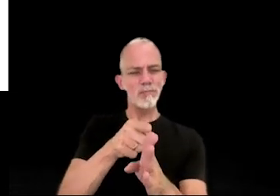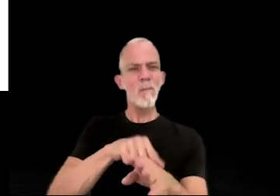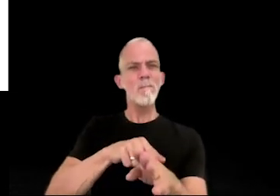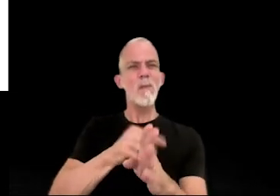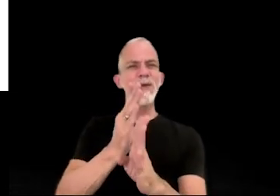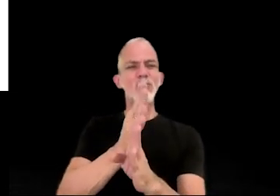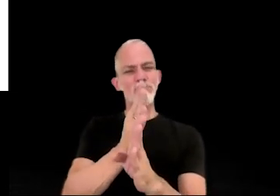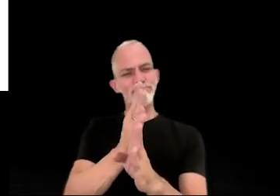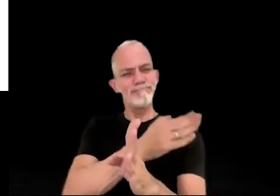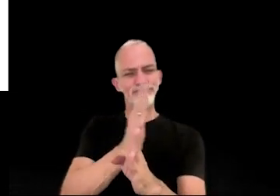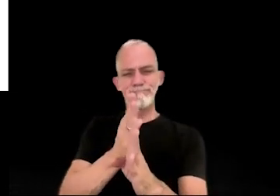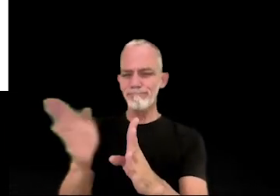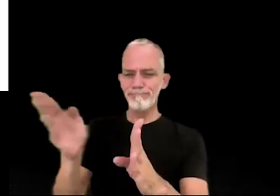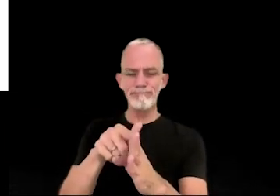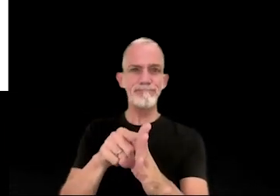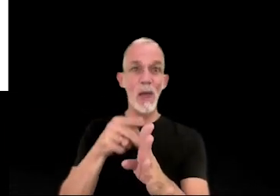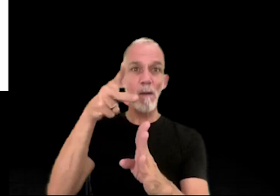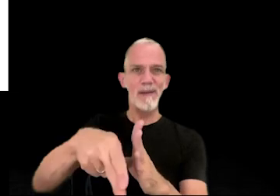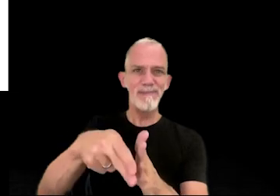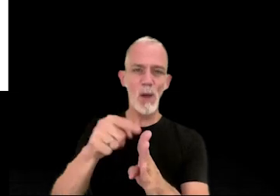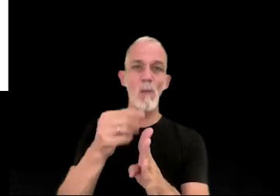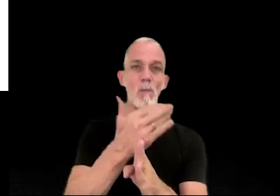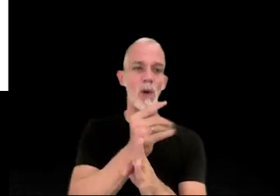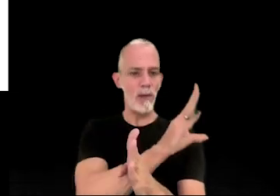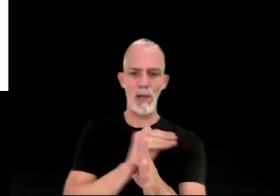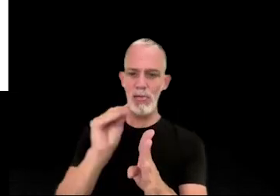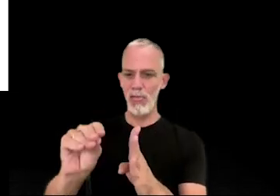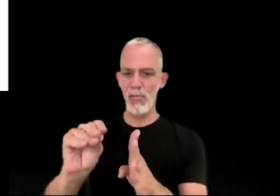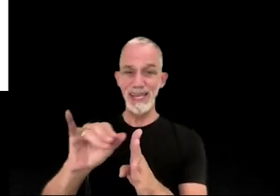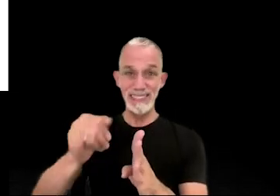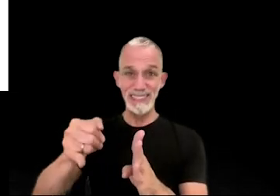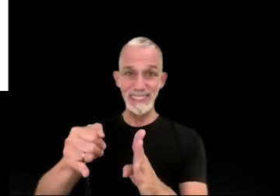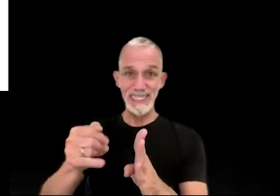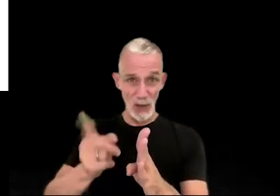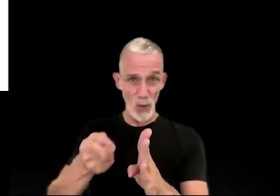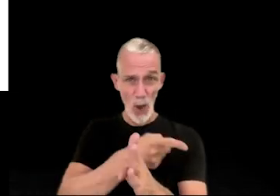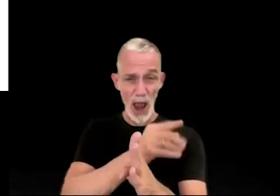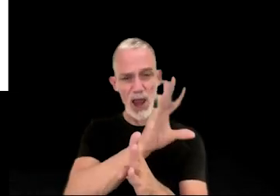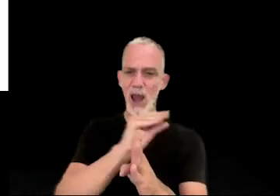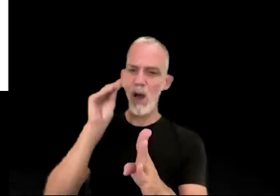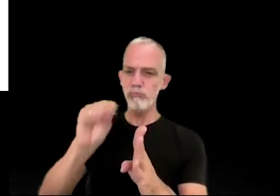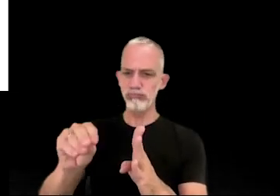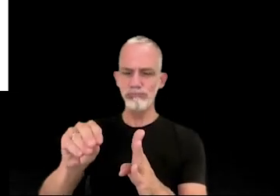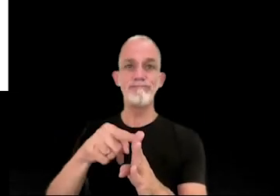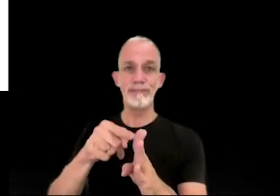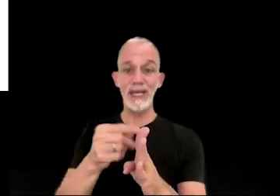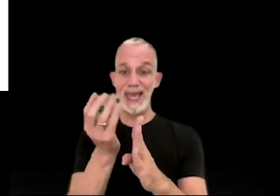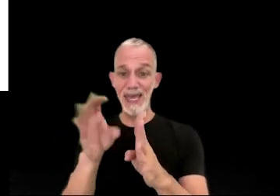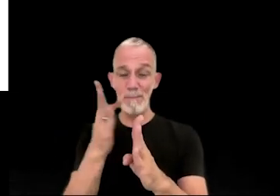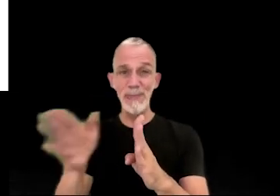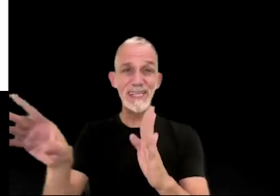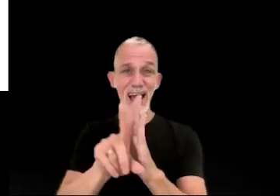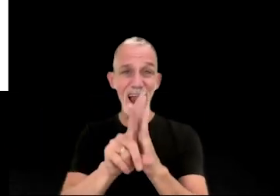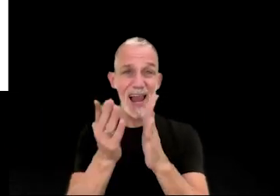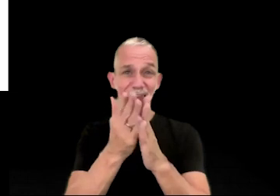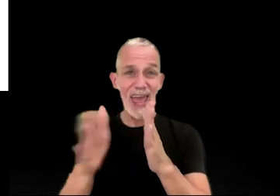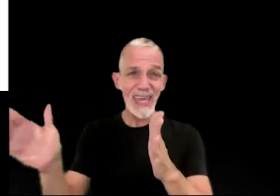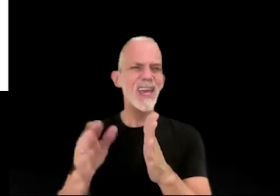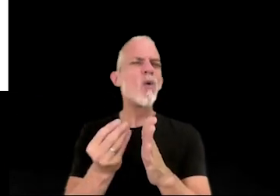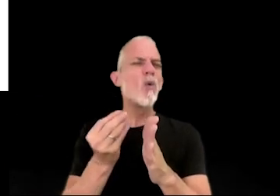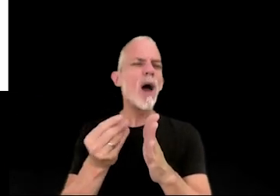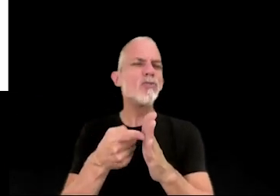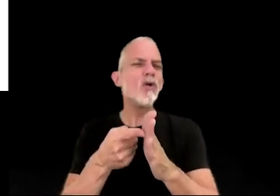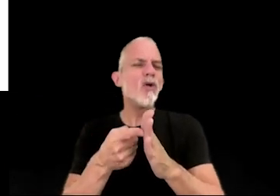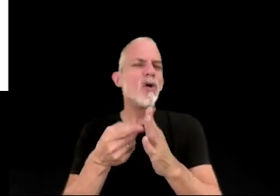obligaciones vencidas pueden ser incorporadas al régimen y la entrada en vigencia de la ley, que nosotros dijimos cuando